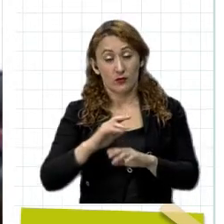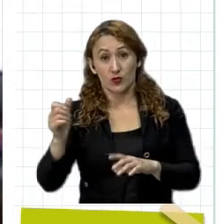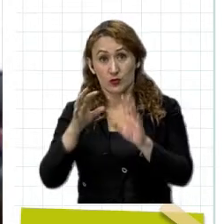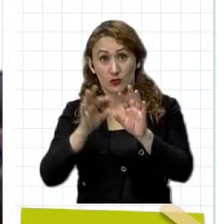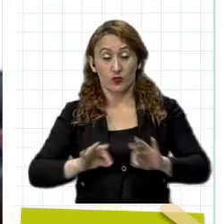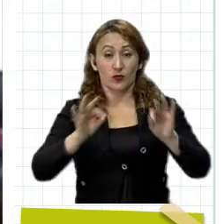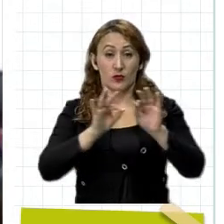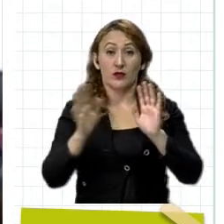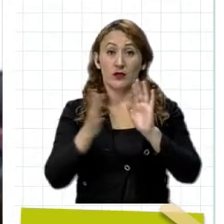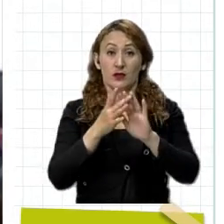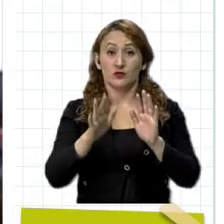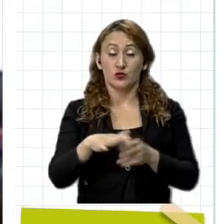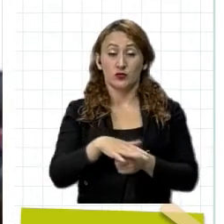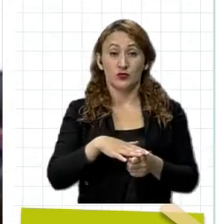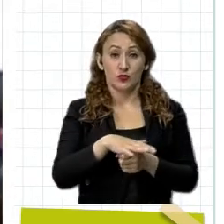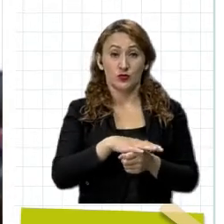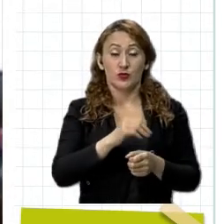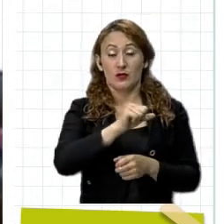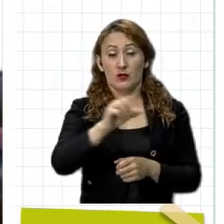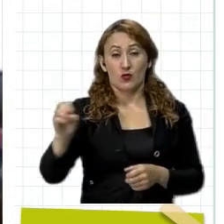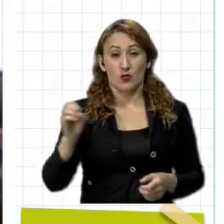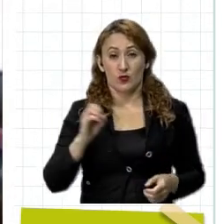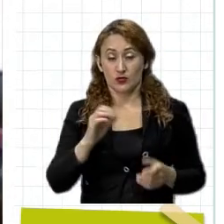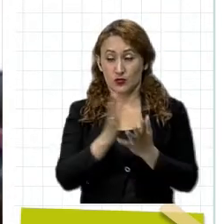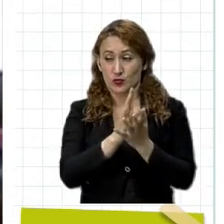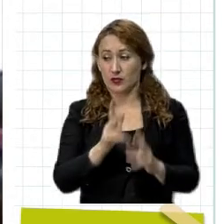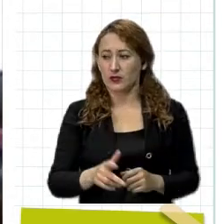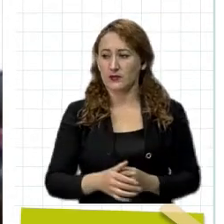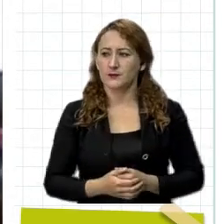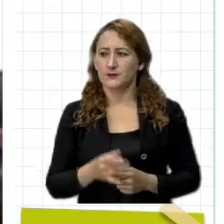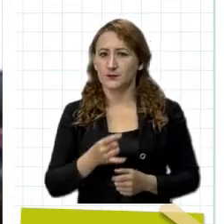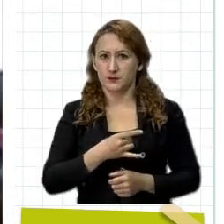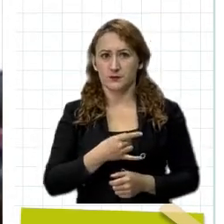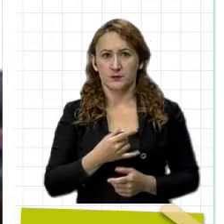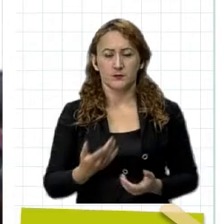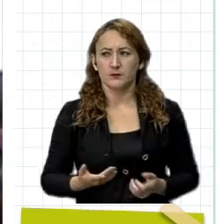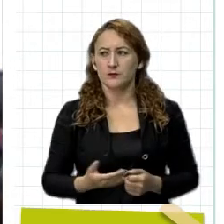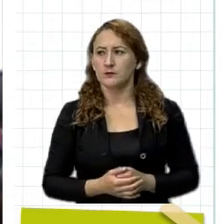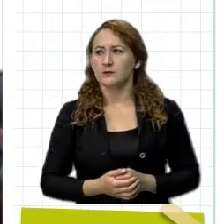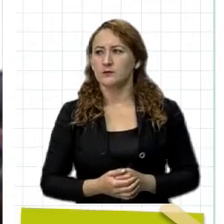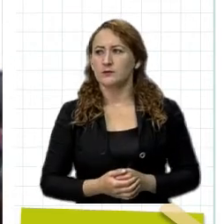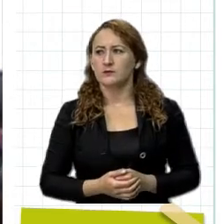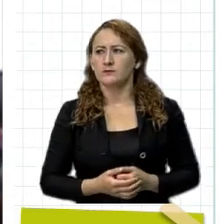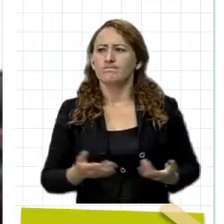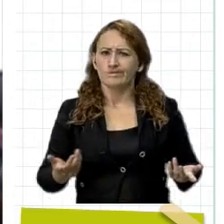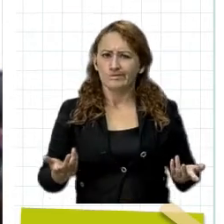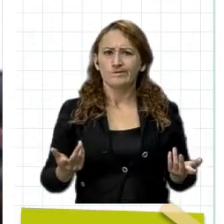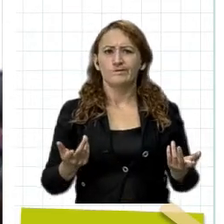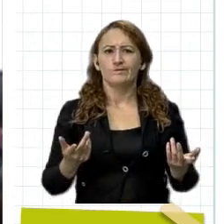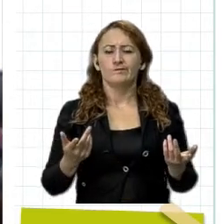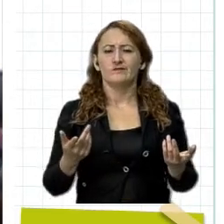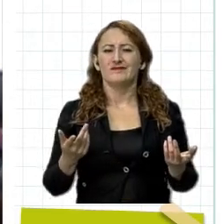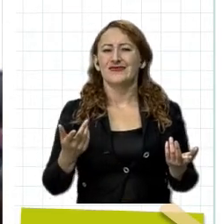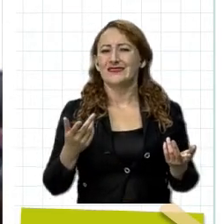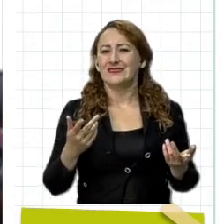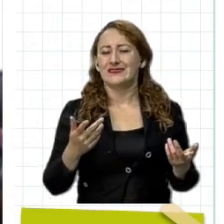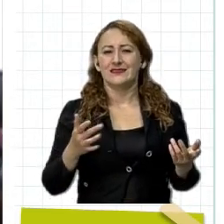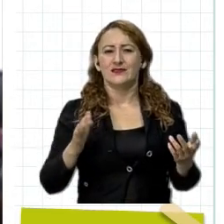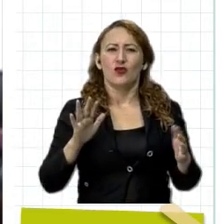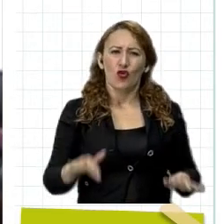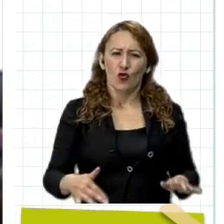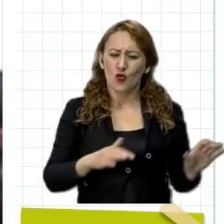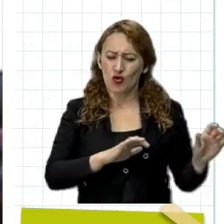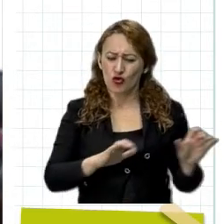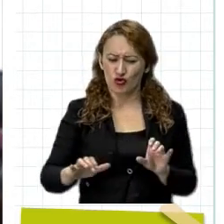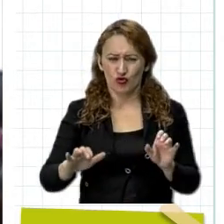con la situación de las y los estudiantes universitarios étnicos es el tratamiento marginal que han recibido sus